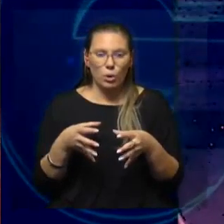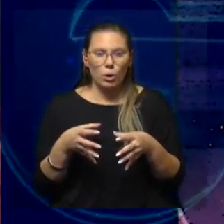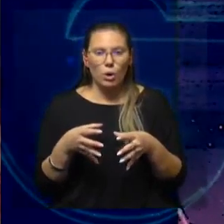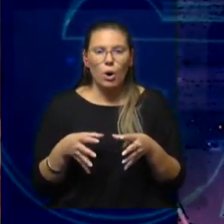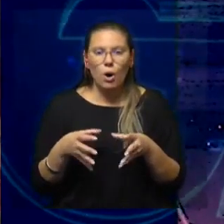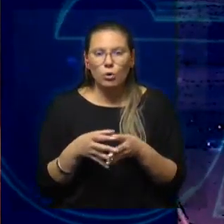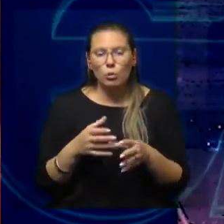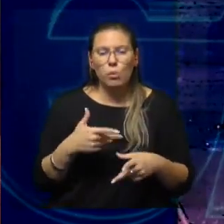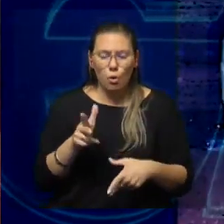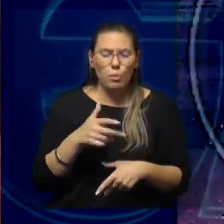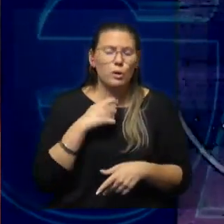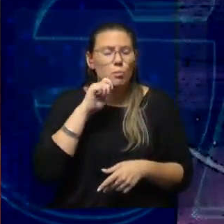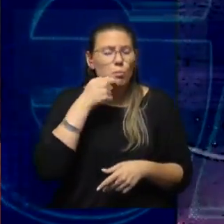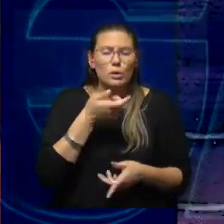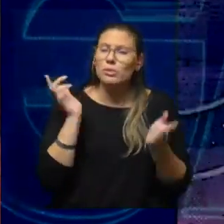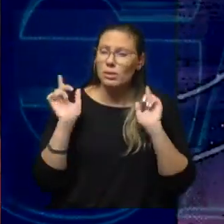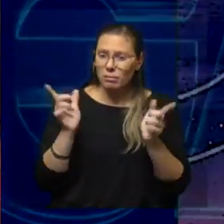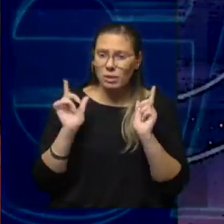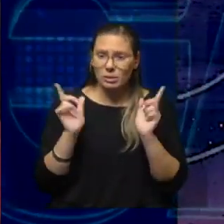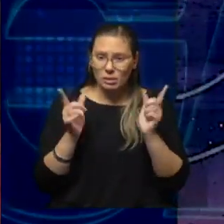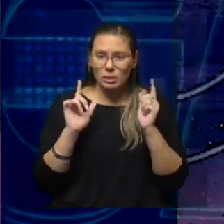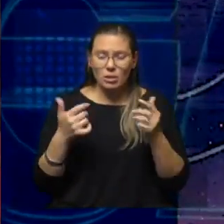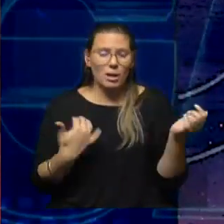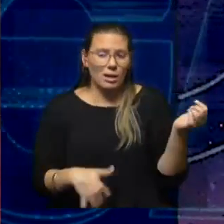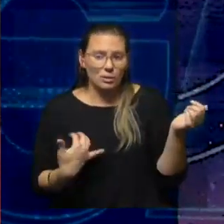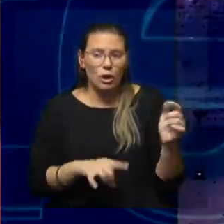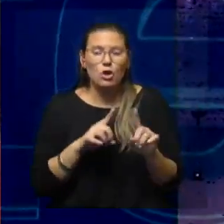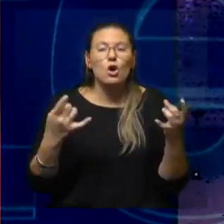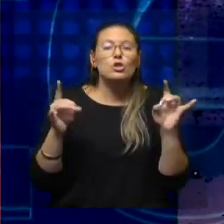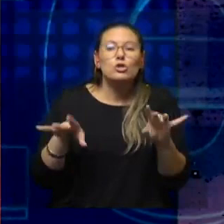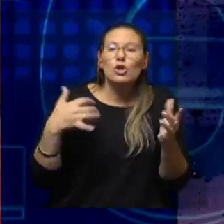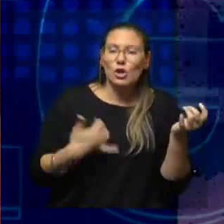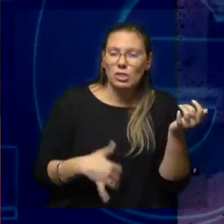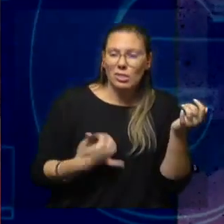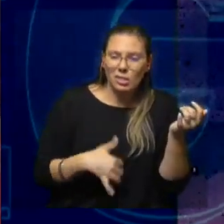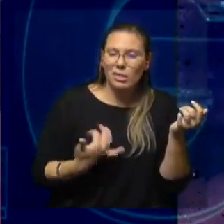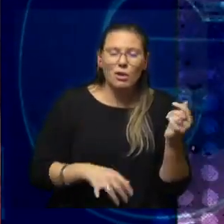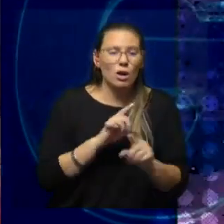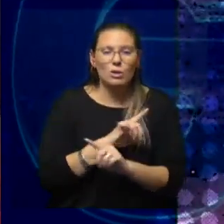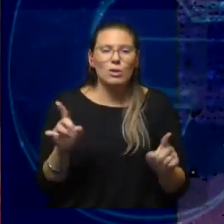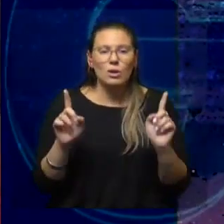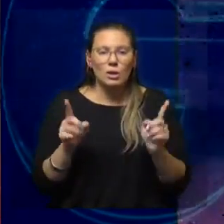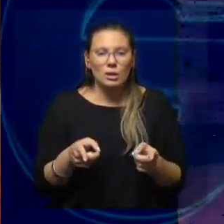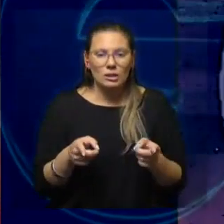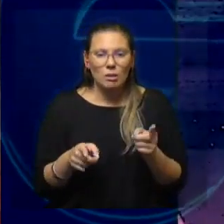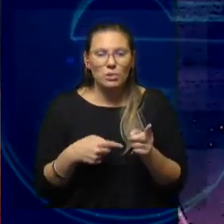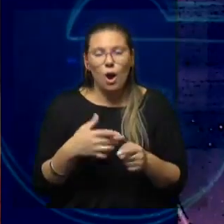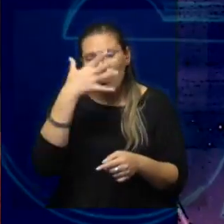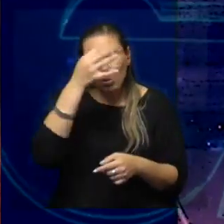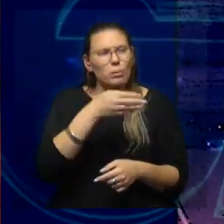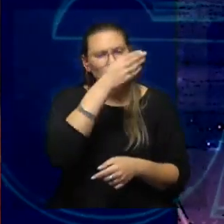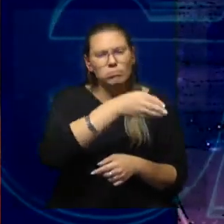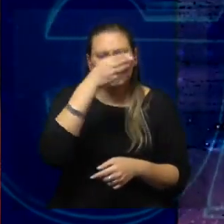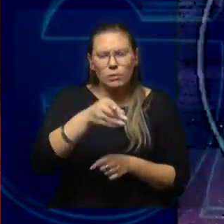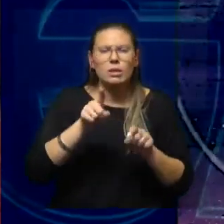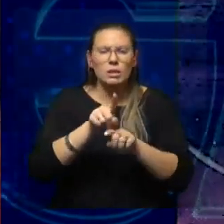un grupo humano muy lindo, era muy divertido ir a tocar, no solamente tocar sino ir de pueblo en pueblo, estuvimos en los